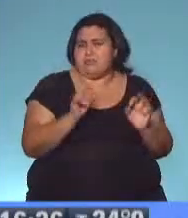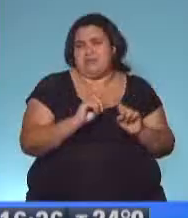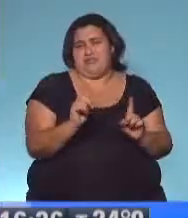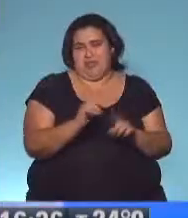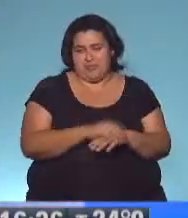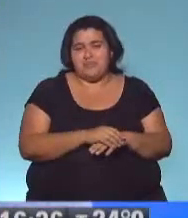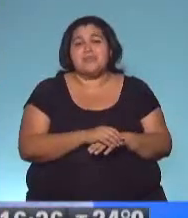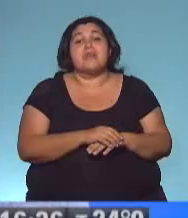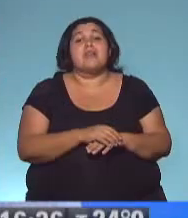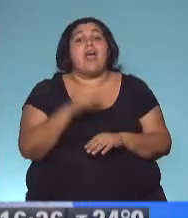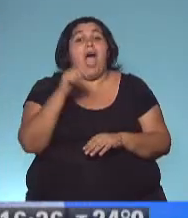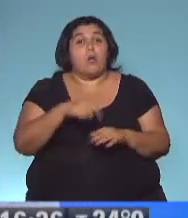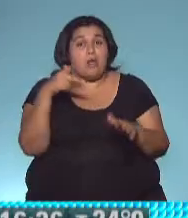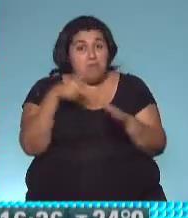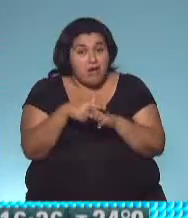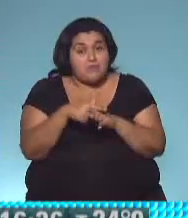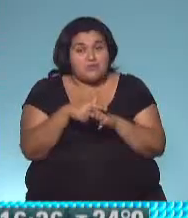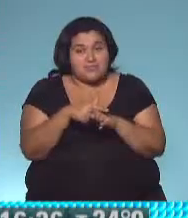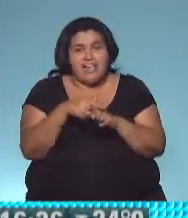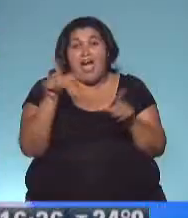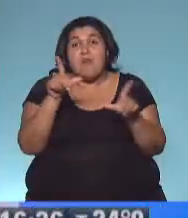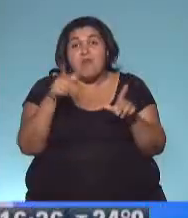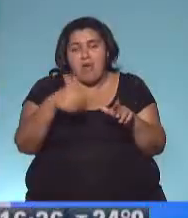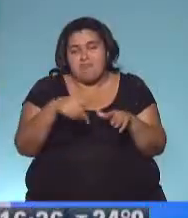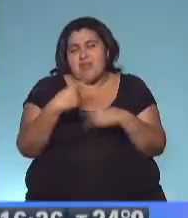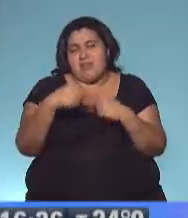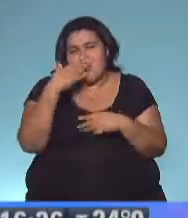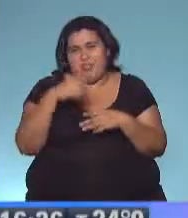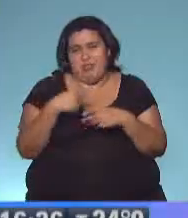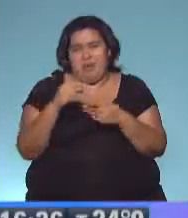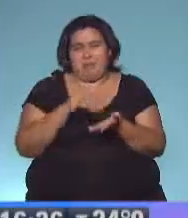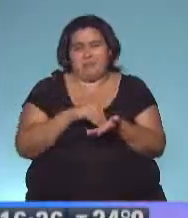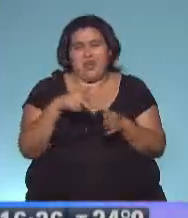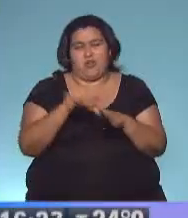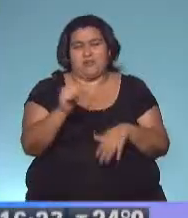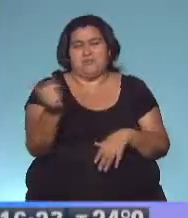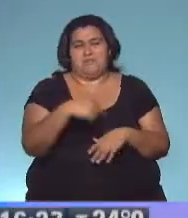Buah. Exactamente. Nos metemos en la primera pausa. Lo que no se termina es el programa. Después de la pausa seguimos. Exacto. Corte y enseguida volvemos. Dale.